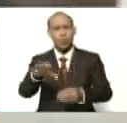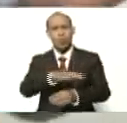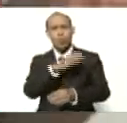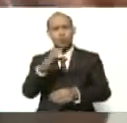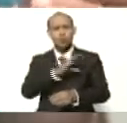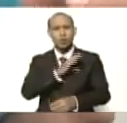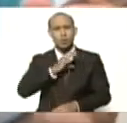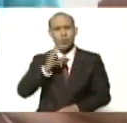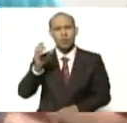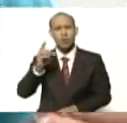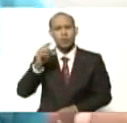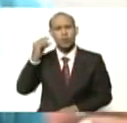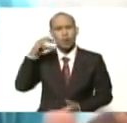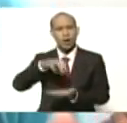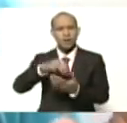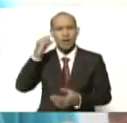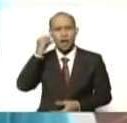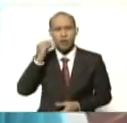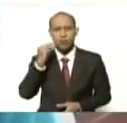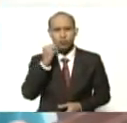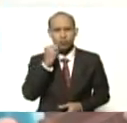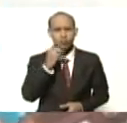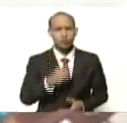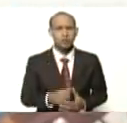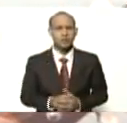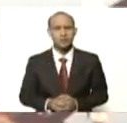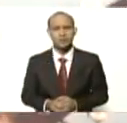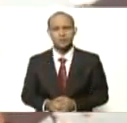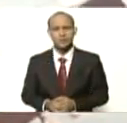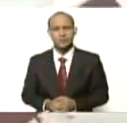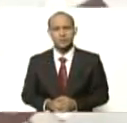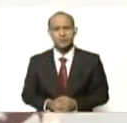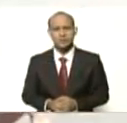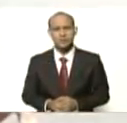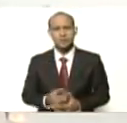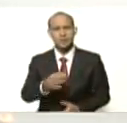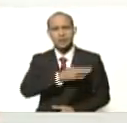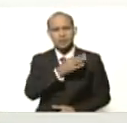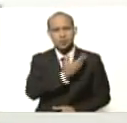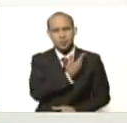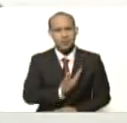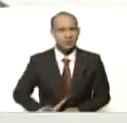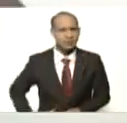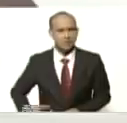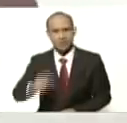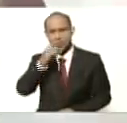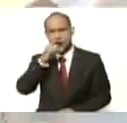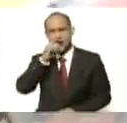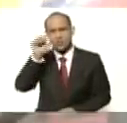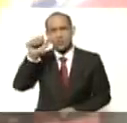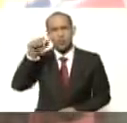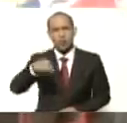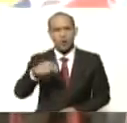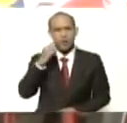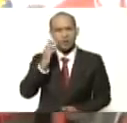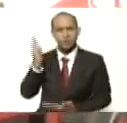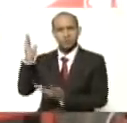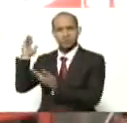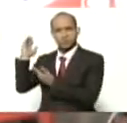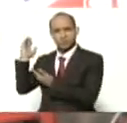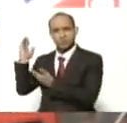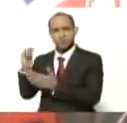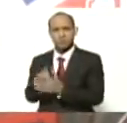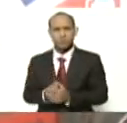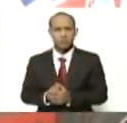hermosa de acá del río caribe presidente nicolás maduro aquí atrás tiene la caravana de las